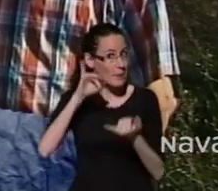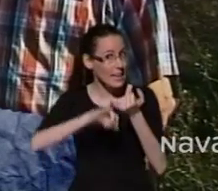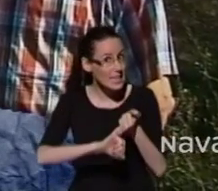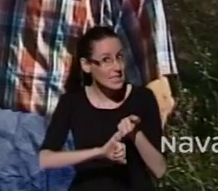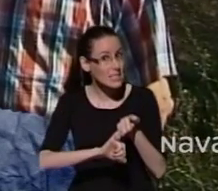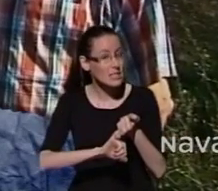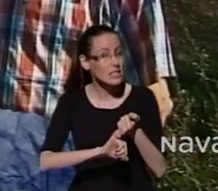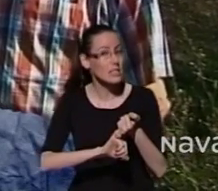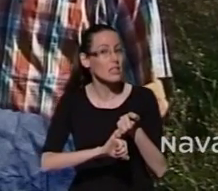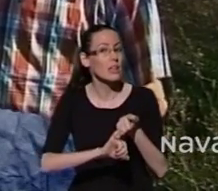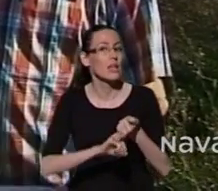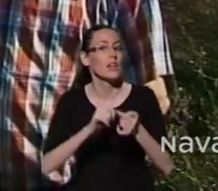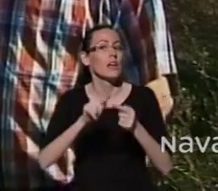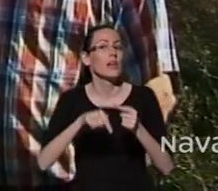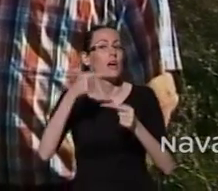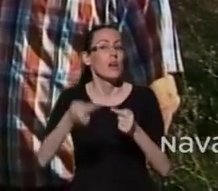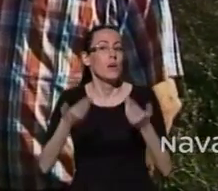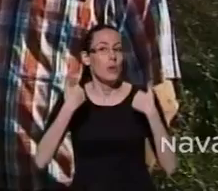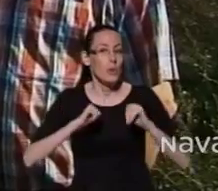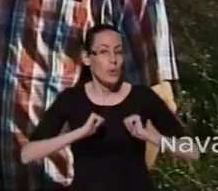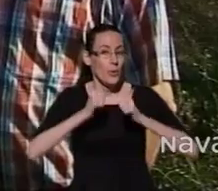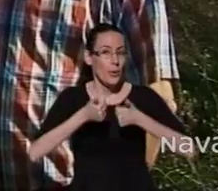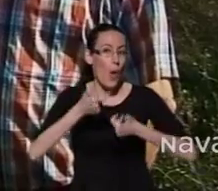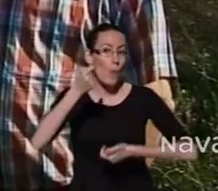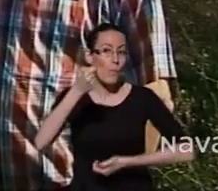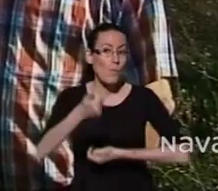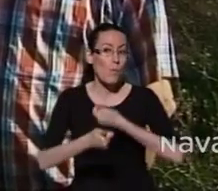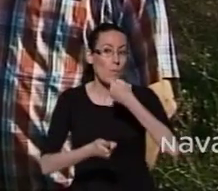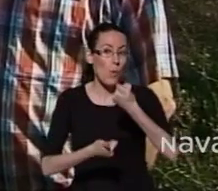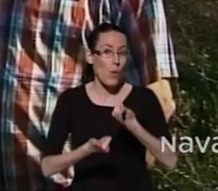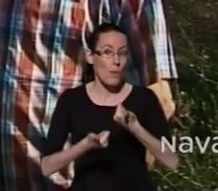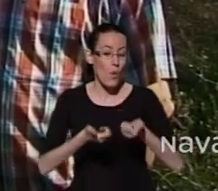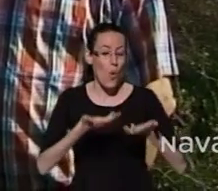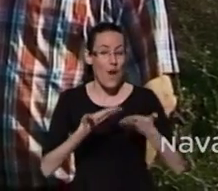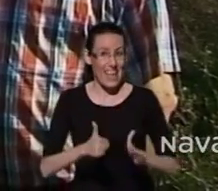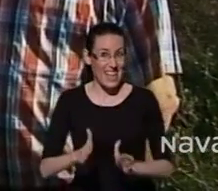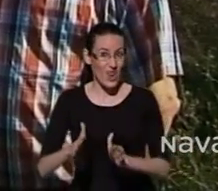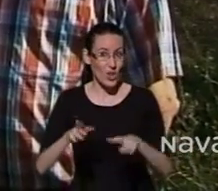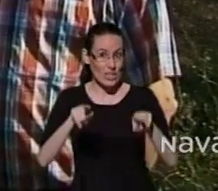y luego empezamos a ir poco a poco los hermanos.